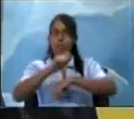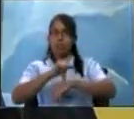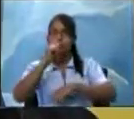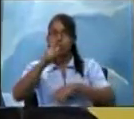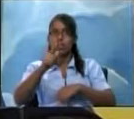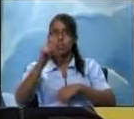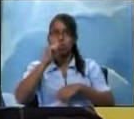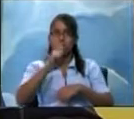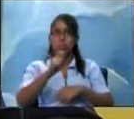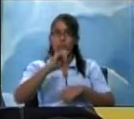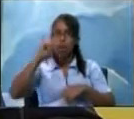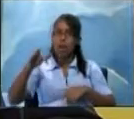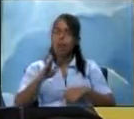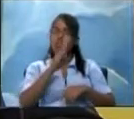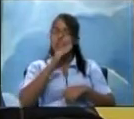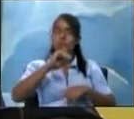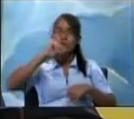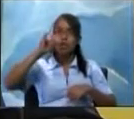y Pedro,